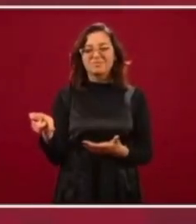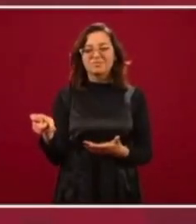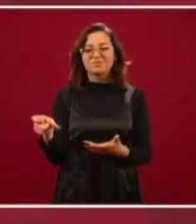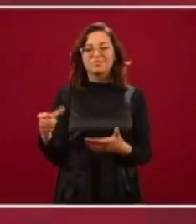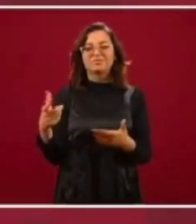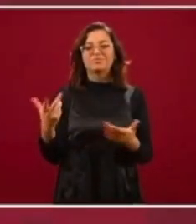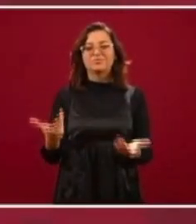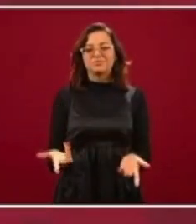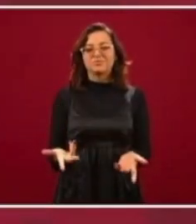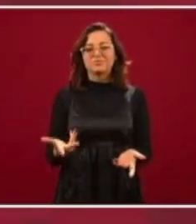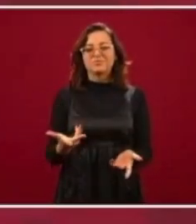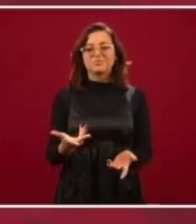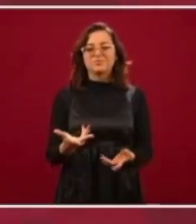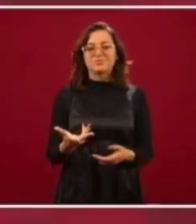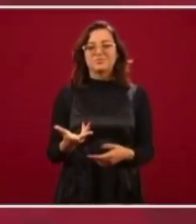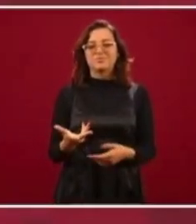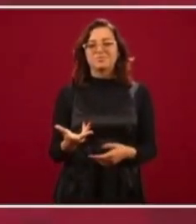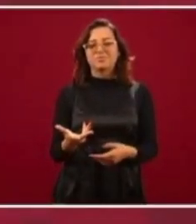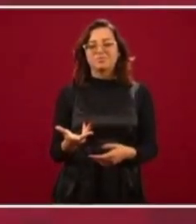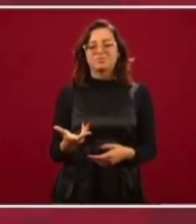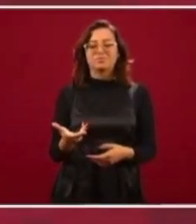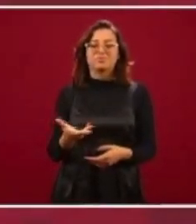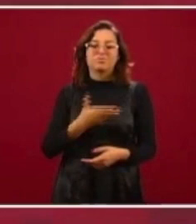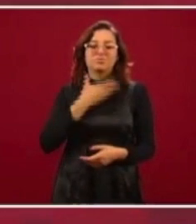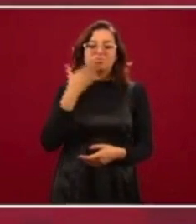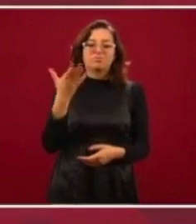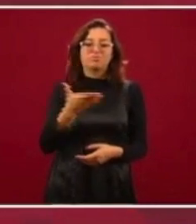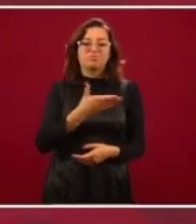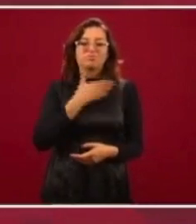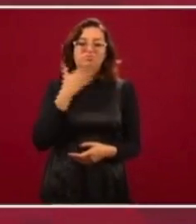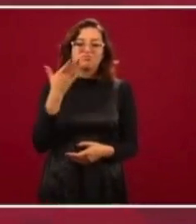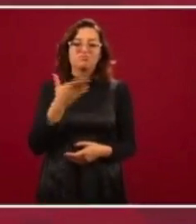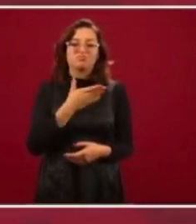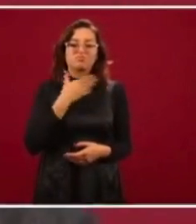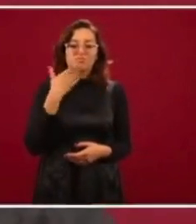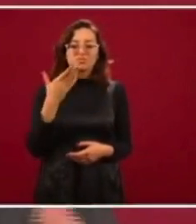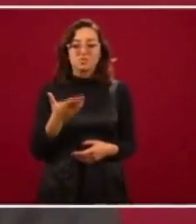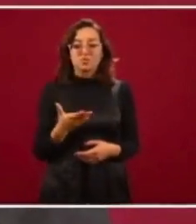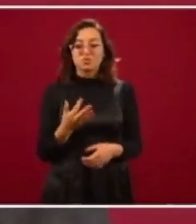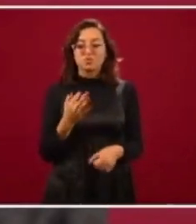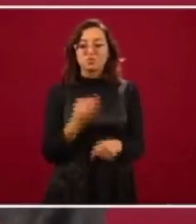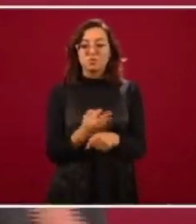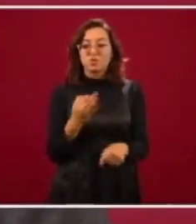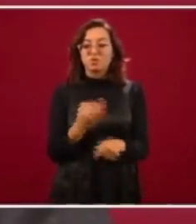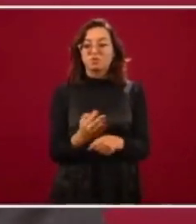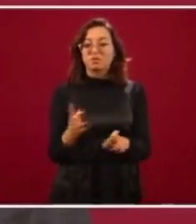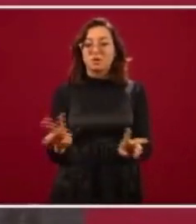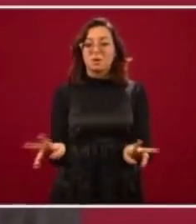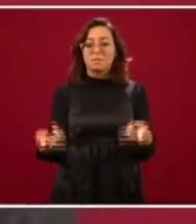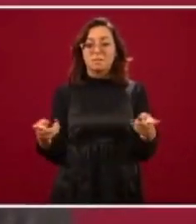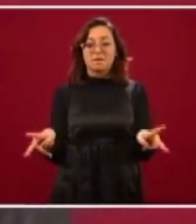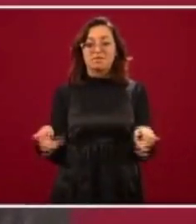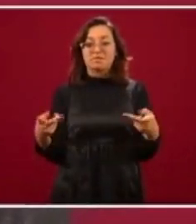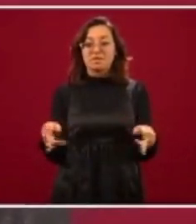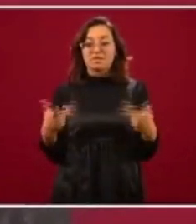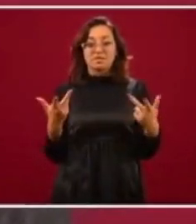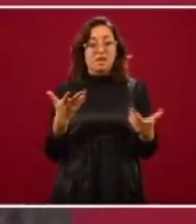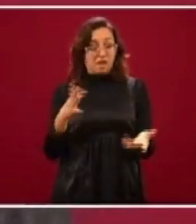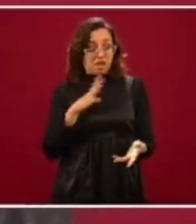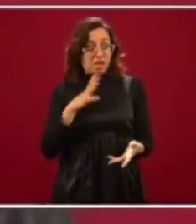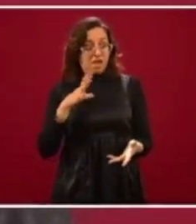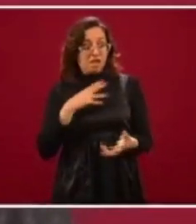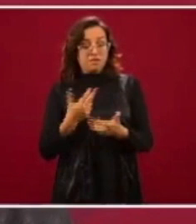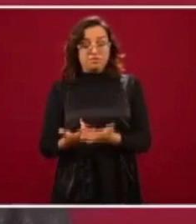En estos tiempos, como quedó la mala costumbre, venden de todo, le ofrecen de todo al gobierno,